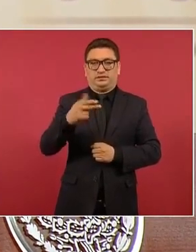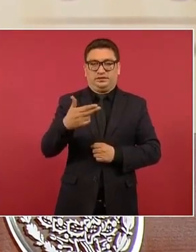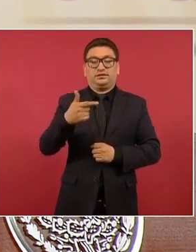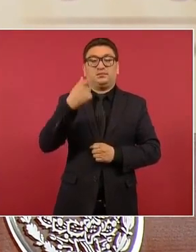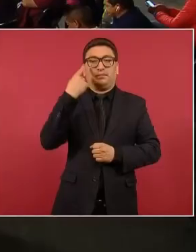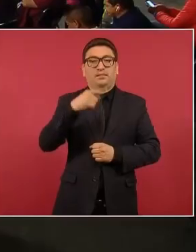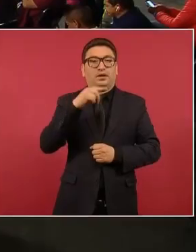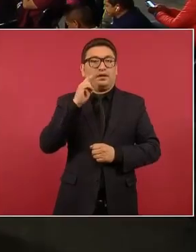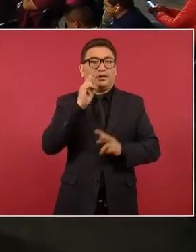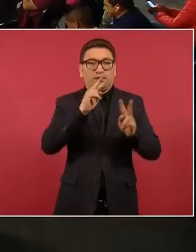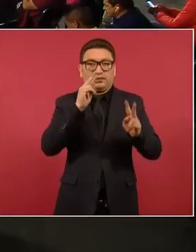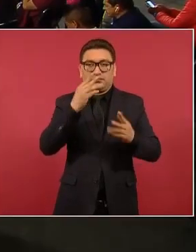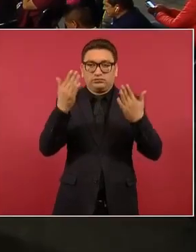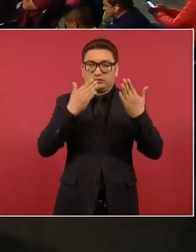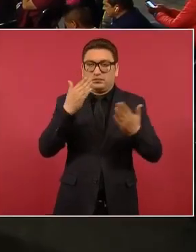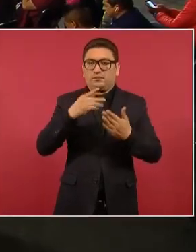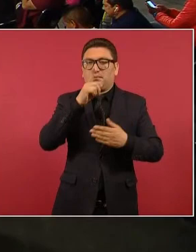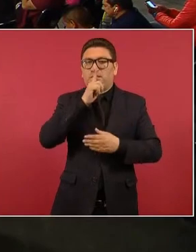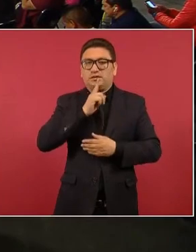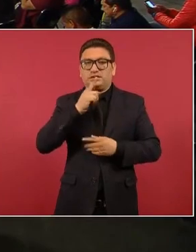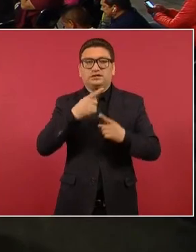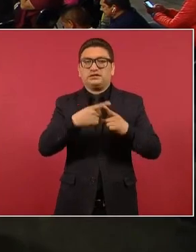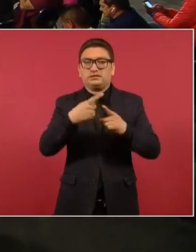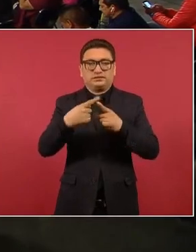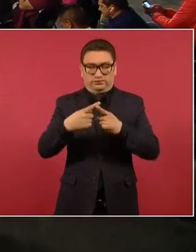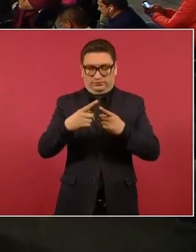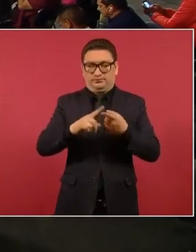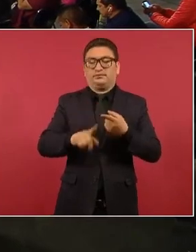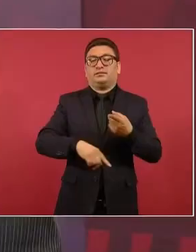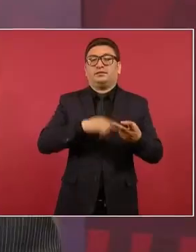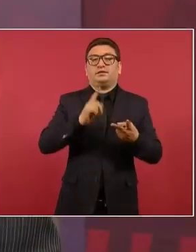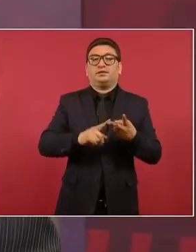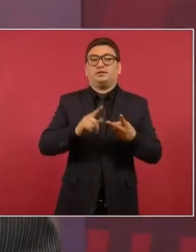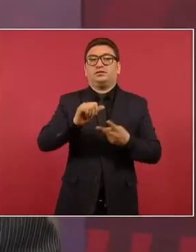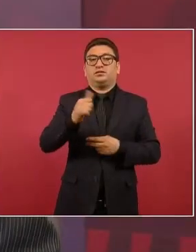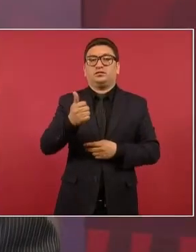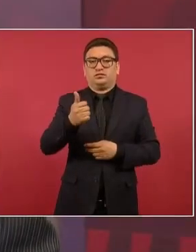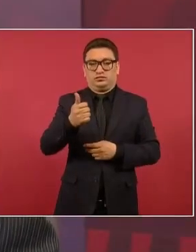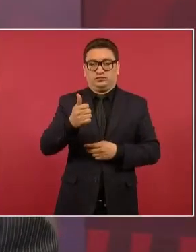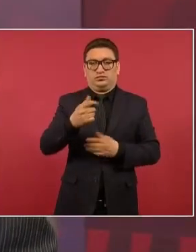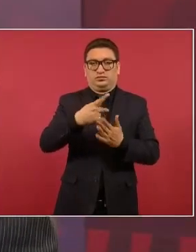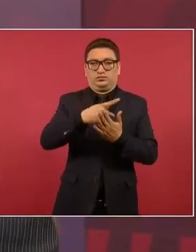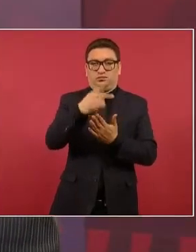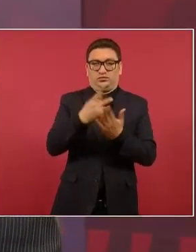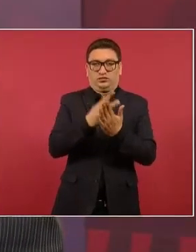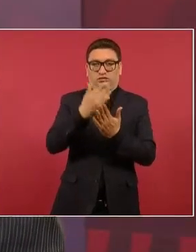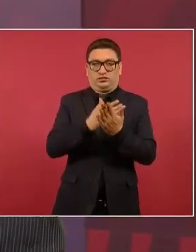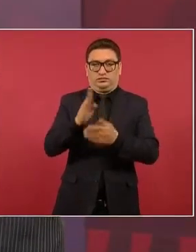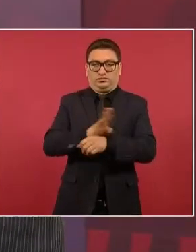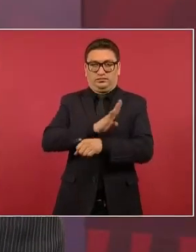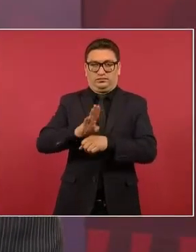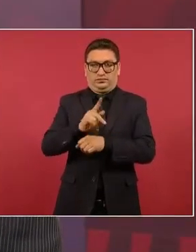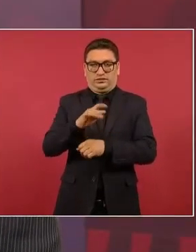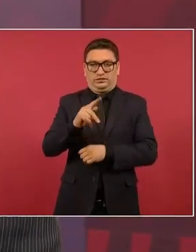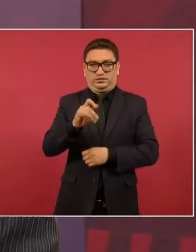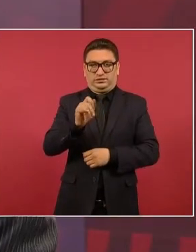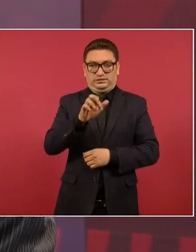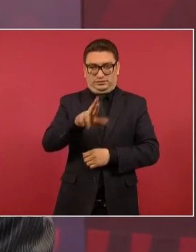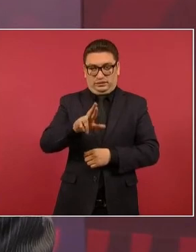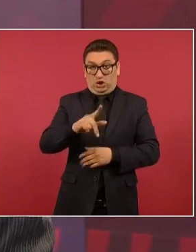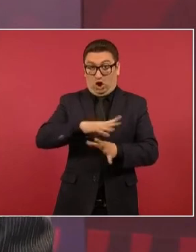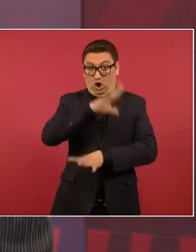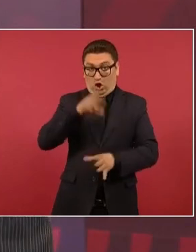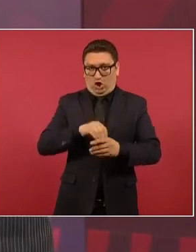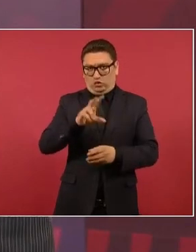es quién en las mentiras y luego nos vamos con programas de bienestar. No son todos,